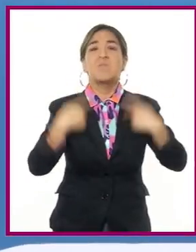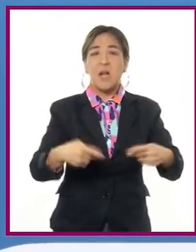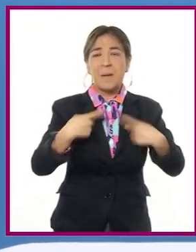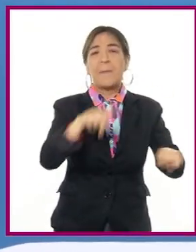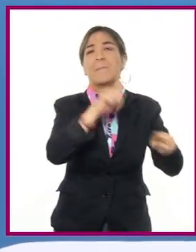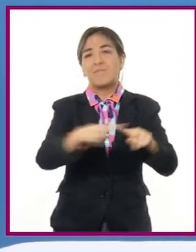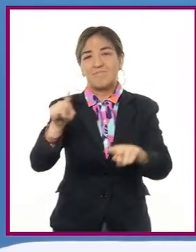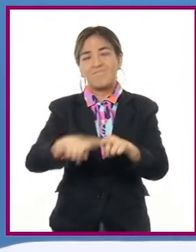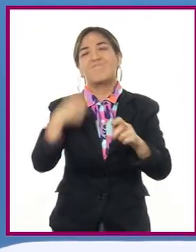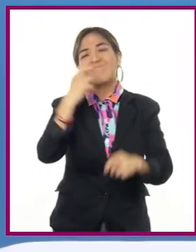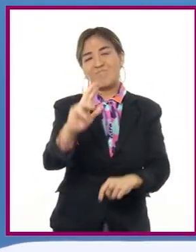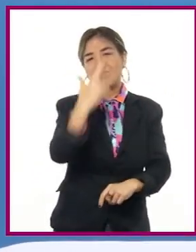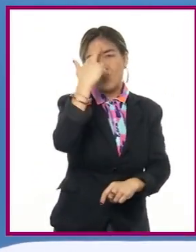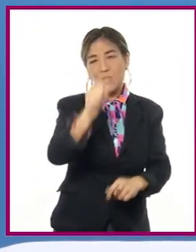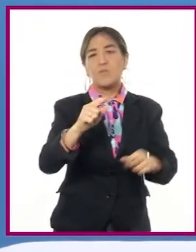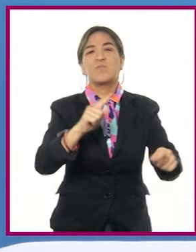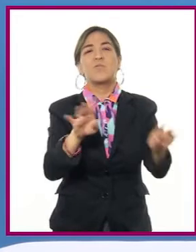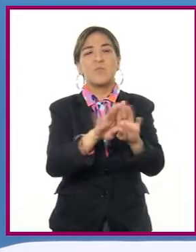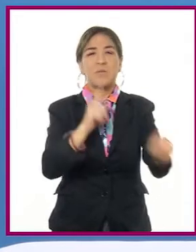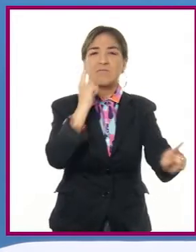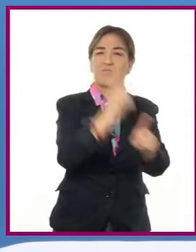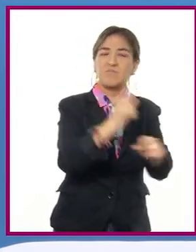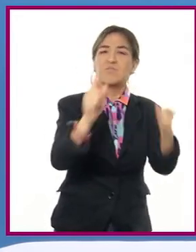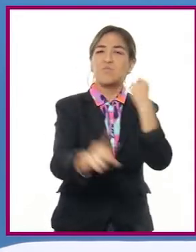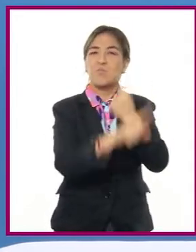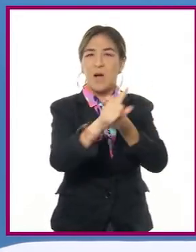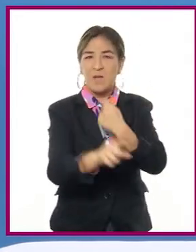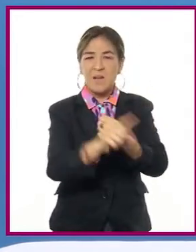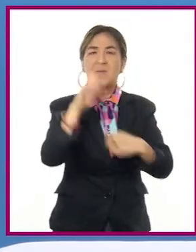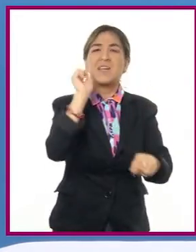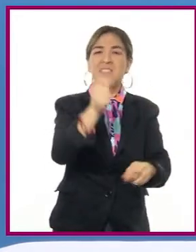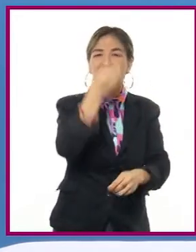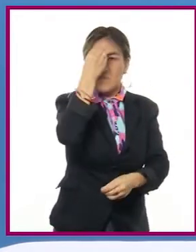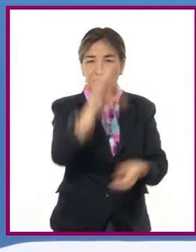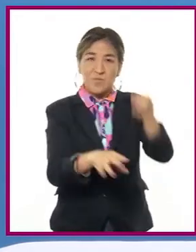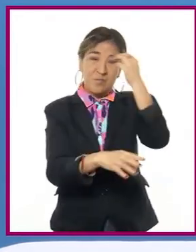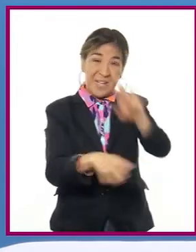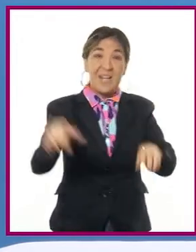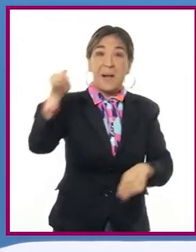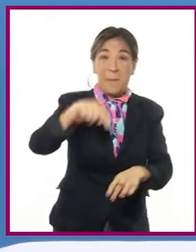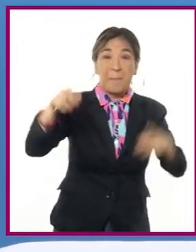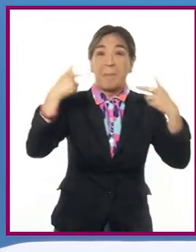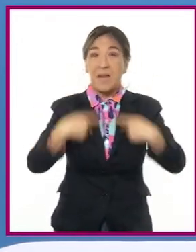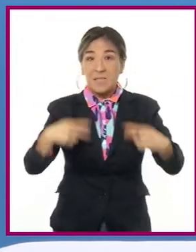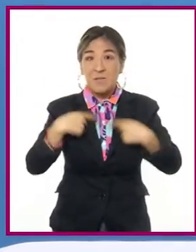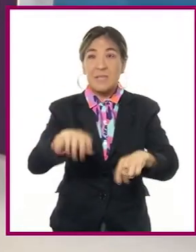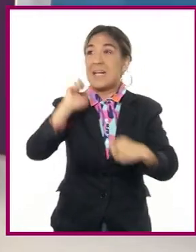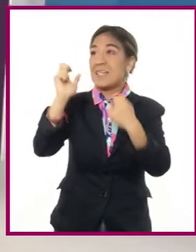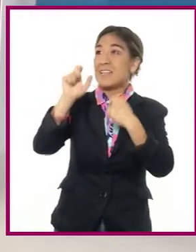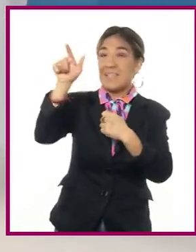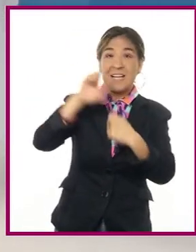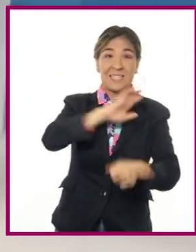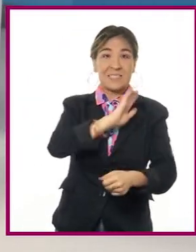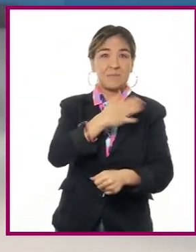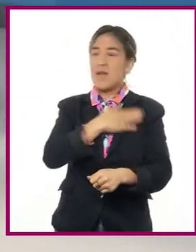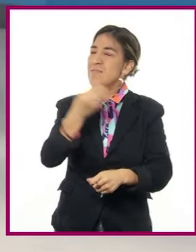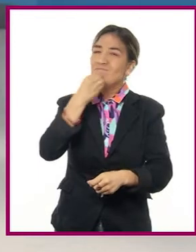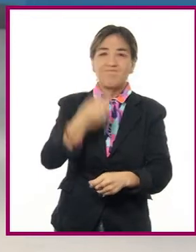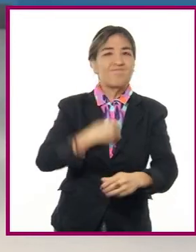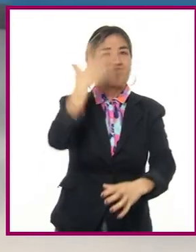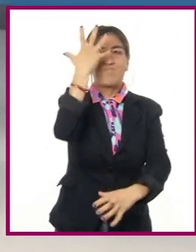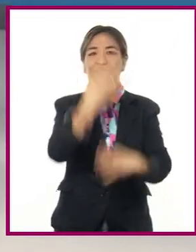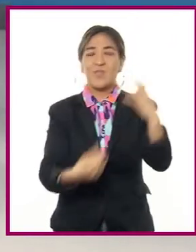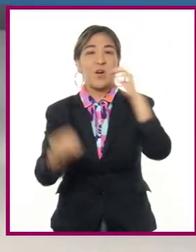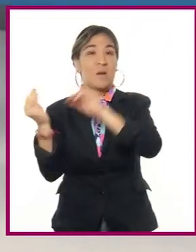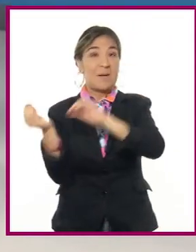fueron víctimas de la represión. Esto obligó a miles de personas a escapar de España. México